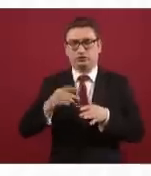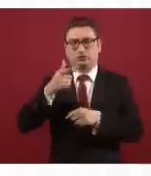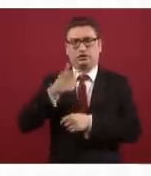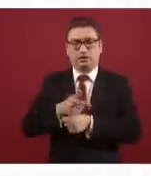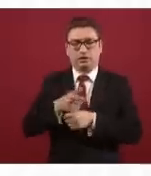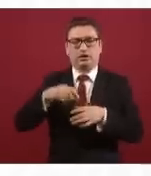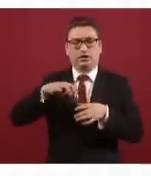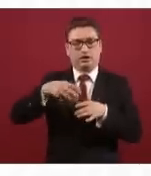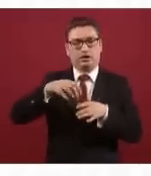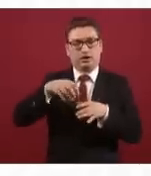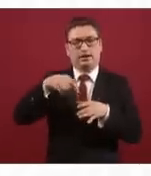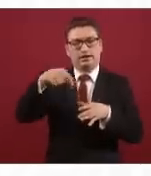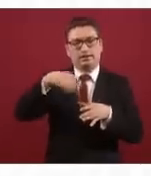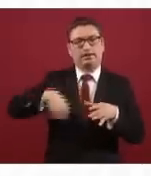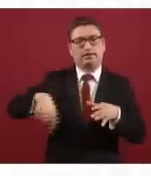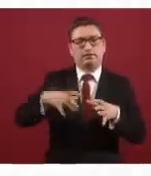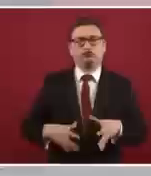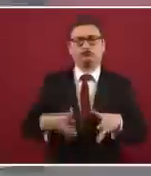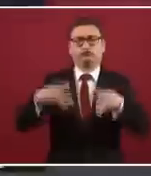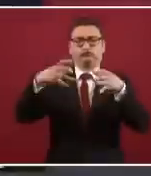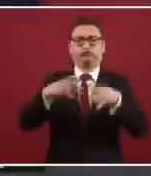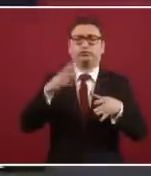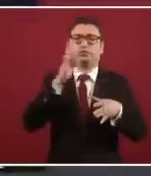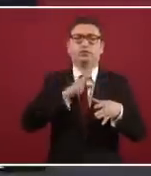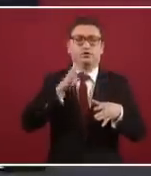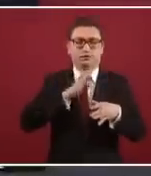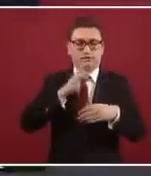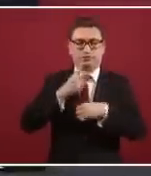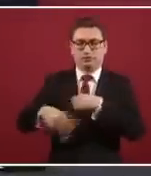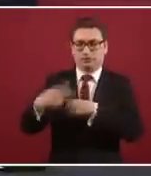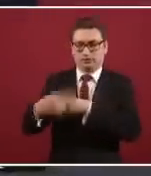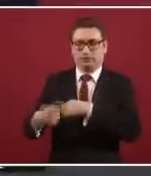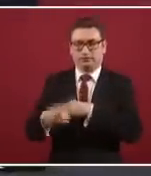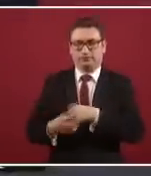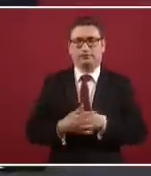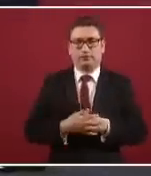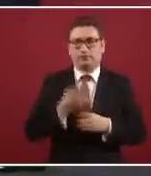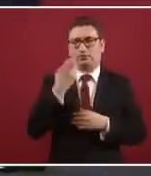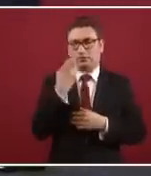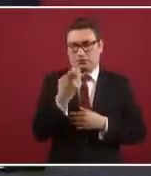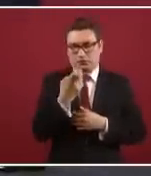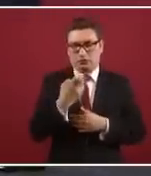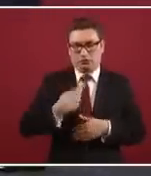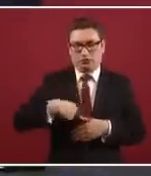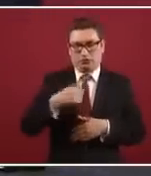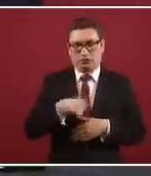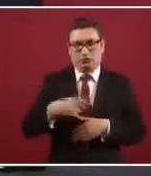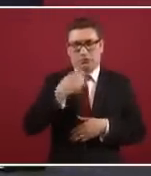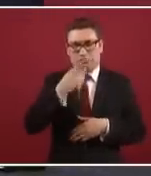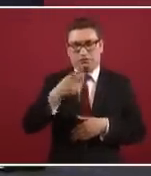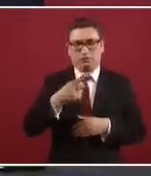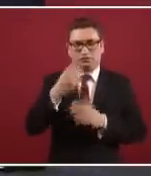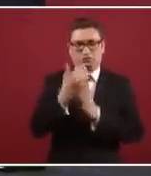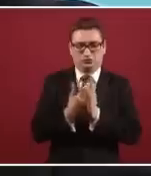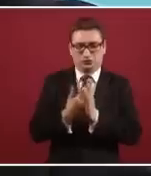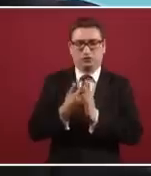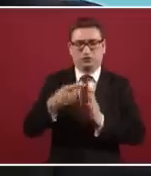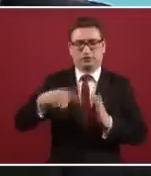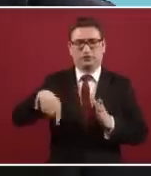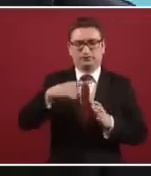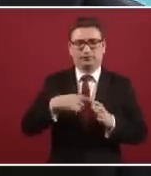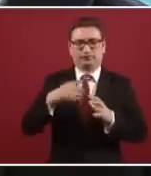presentaron problemas que ponen en riesgo a los consumidores. Por lo tanto, sigue manteniéndose bajo